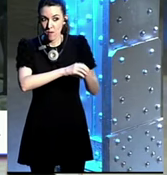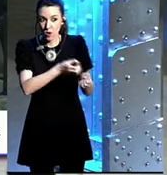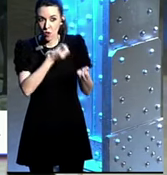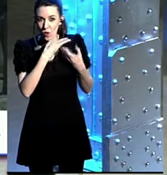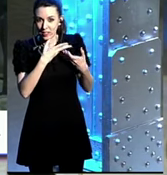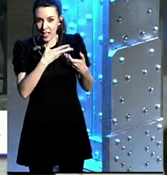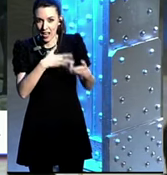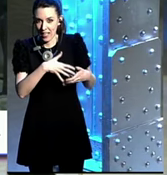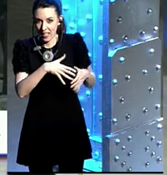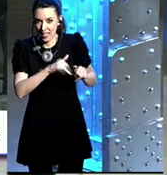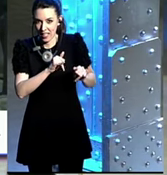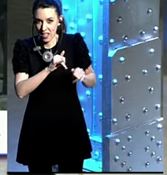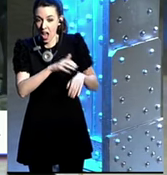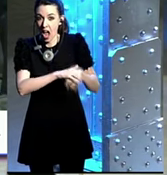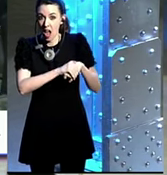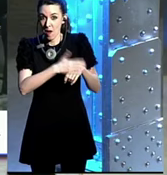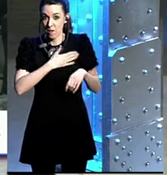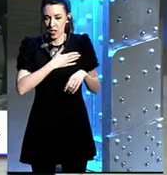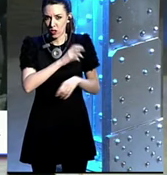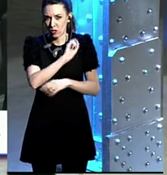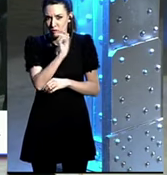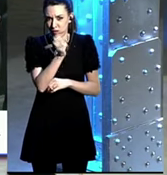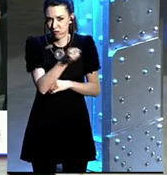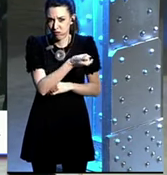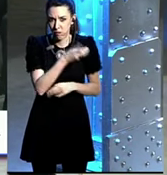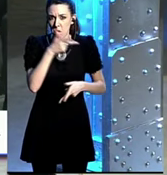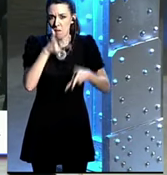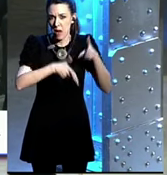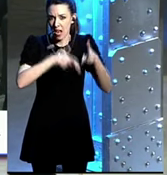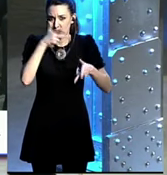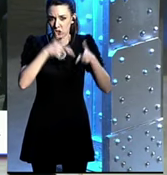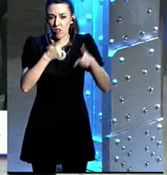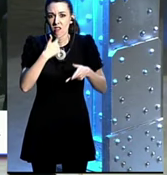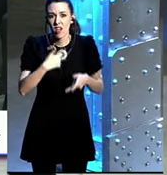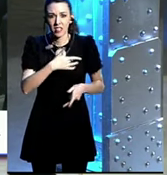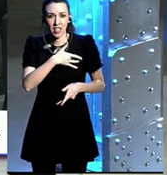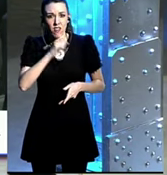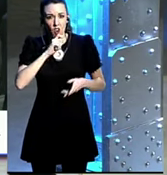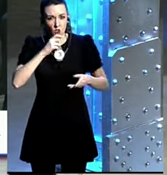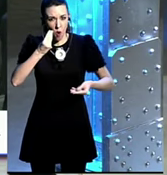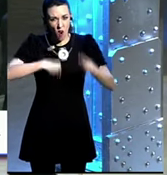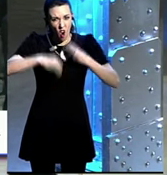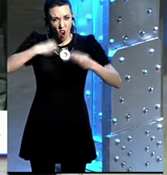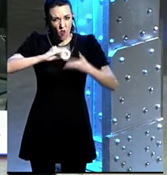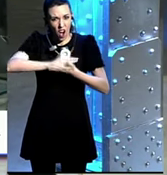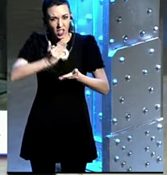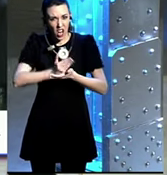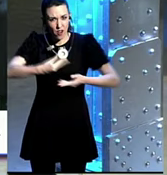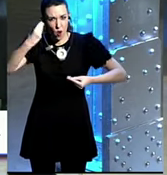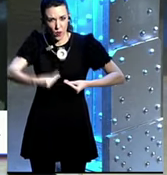contado. Mis amigos yo soy vasco, mis amigos son vascos, nos decimos te quiero comiendo un chuletón.